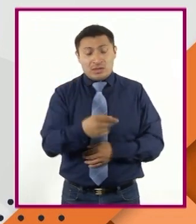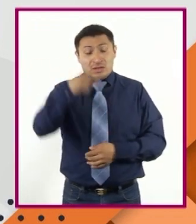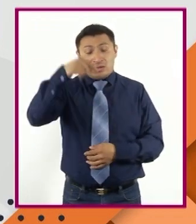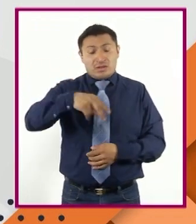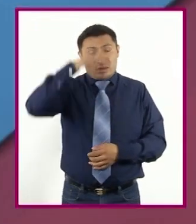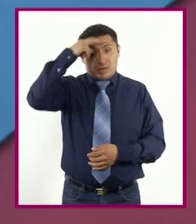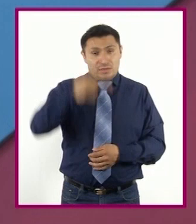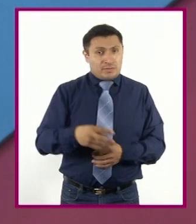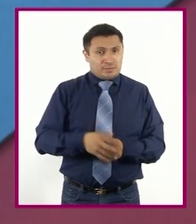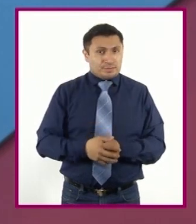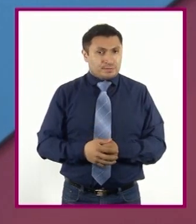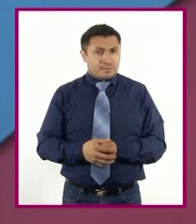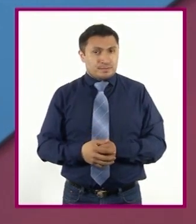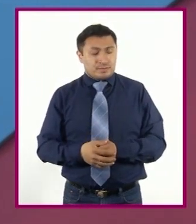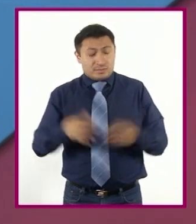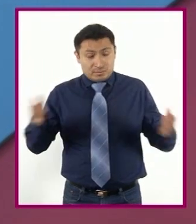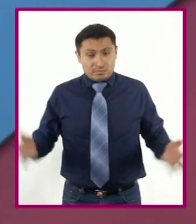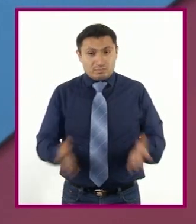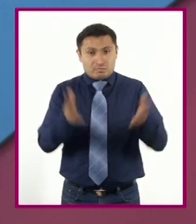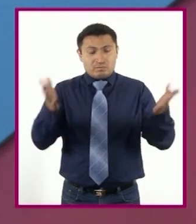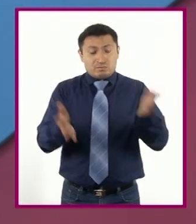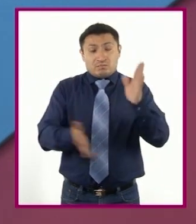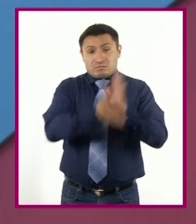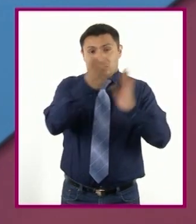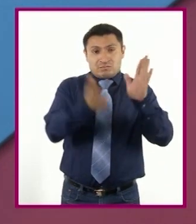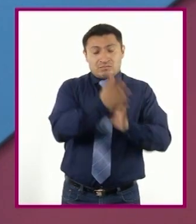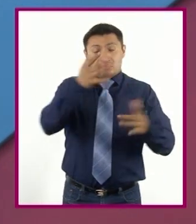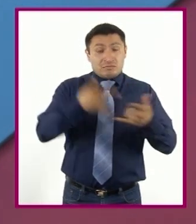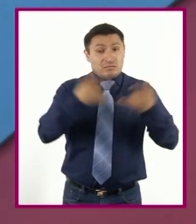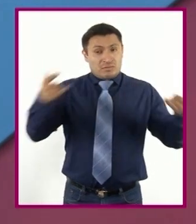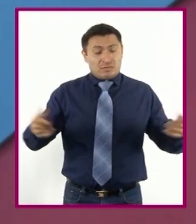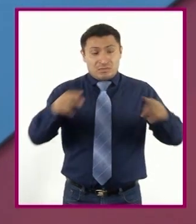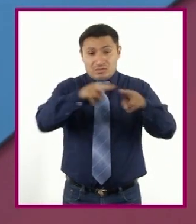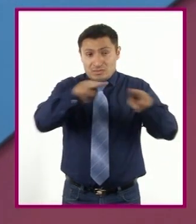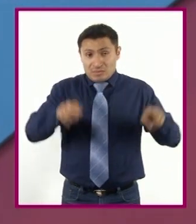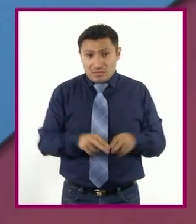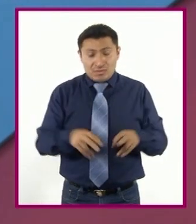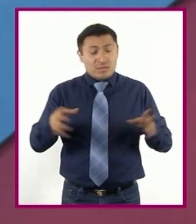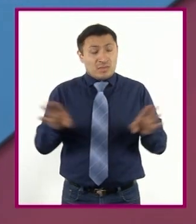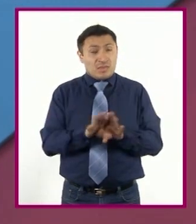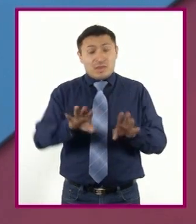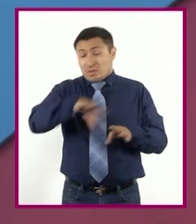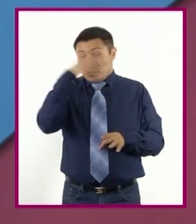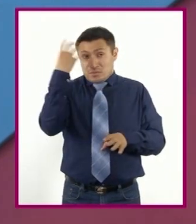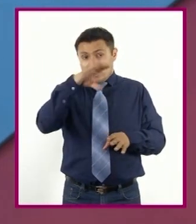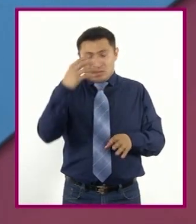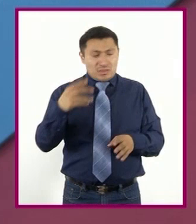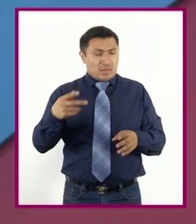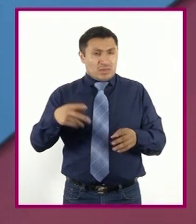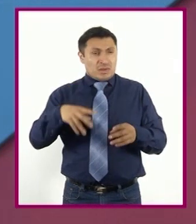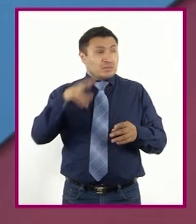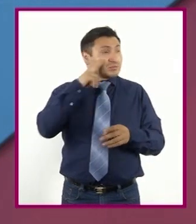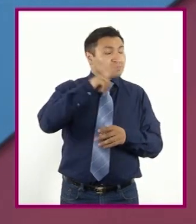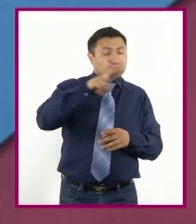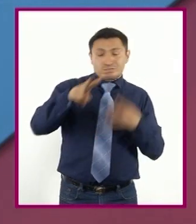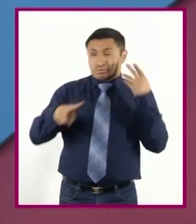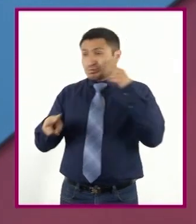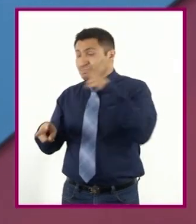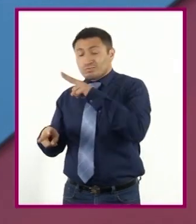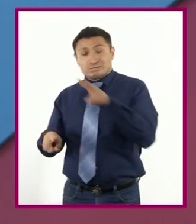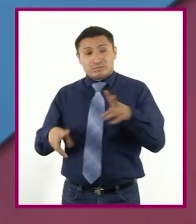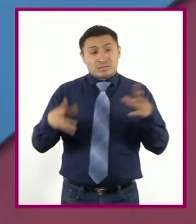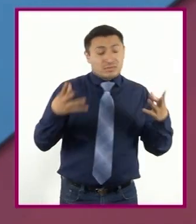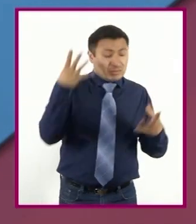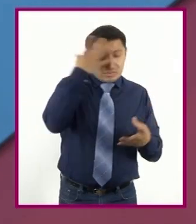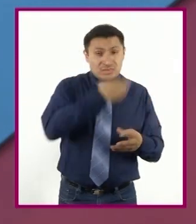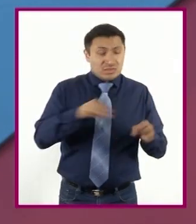México. Se impulsó la construcción de una historia nacional a través de retratos y paisajes que hacían hincapié en la